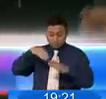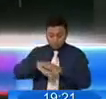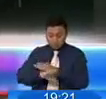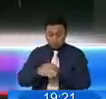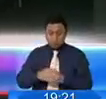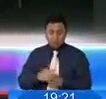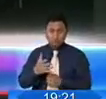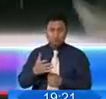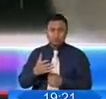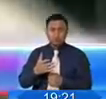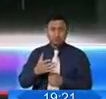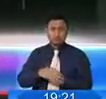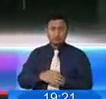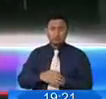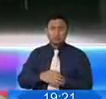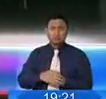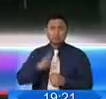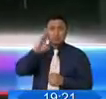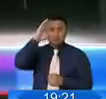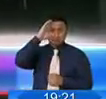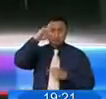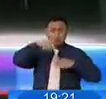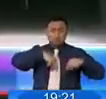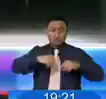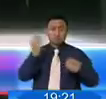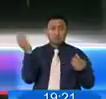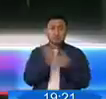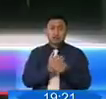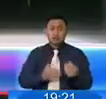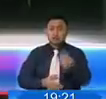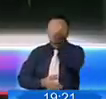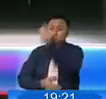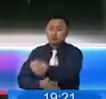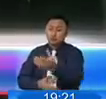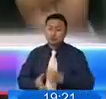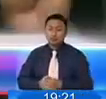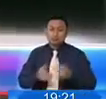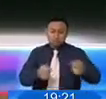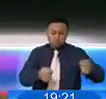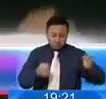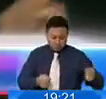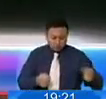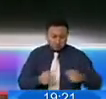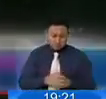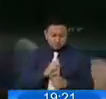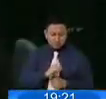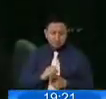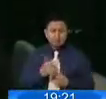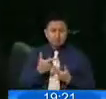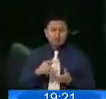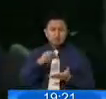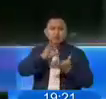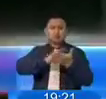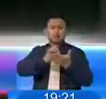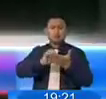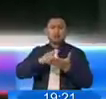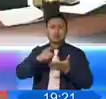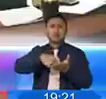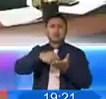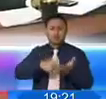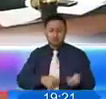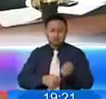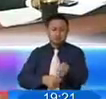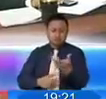señores agentes de tránsito, cuando presentaban nuestras carpetas, recibían y nos daban el recibido con nuestras